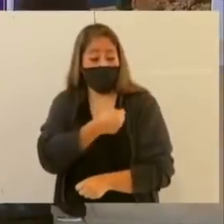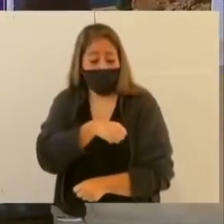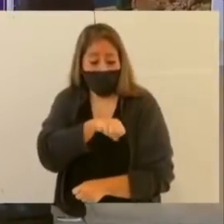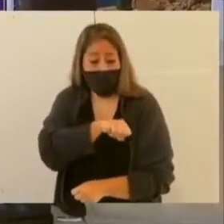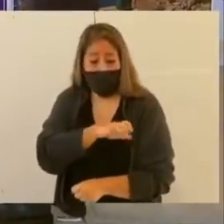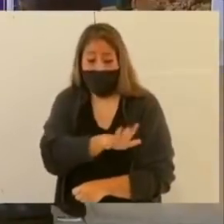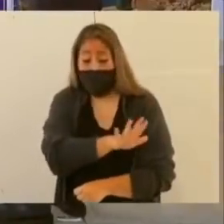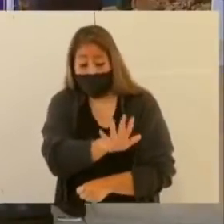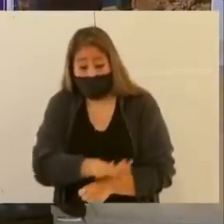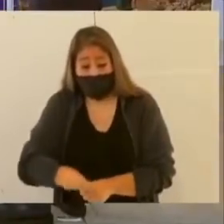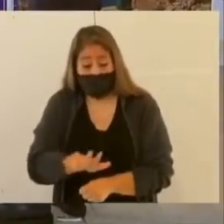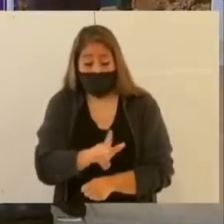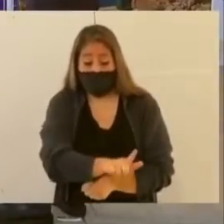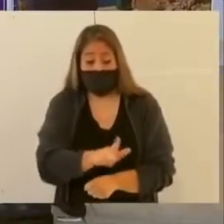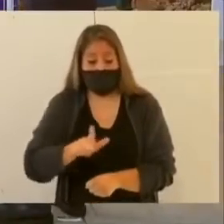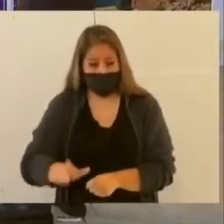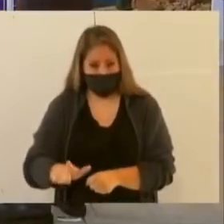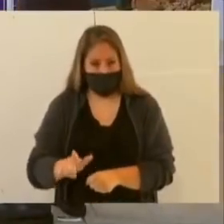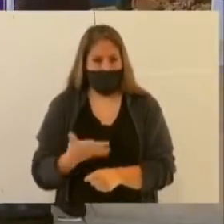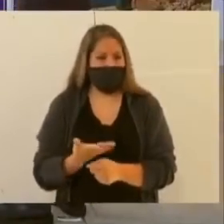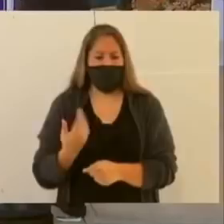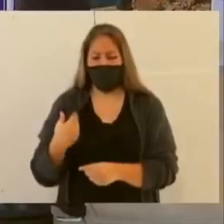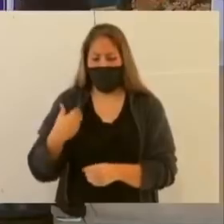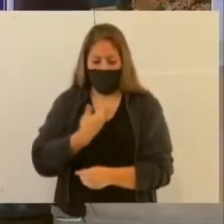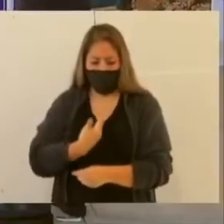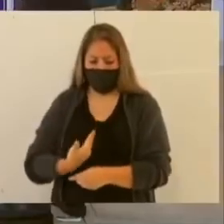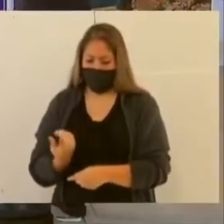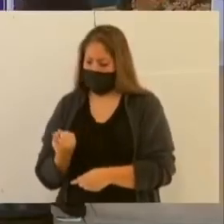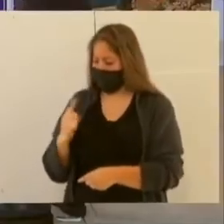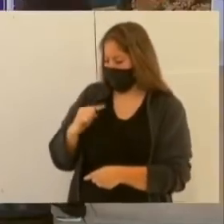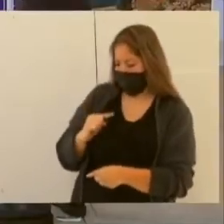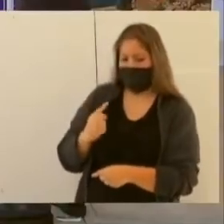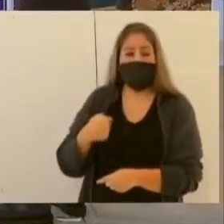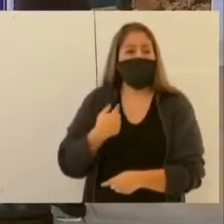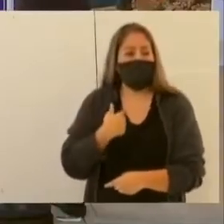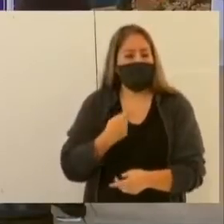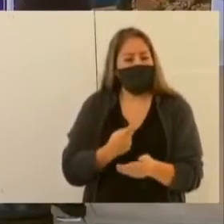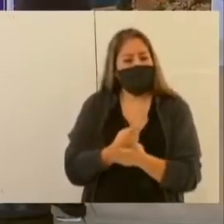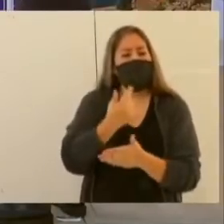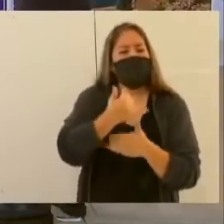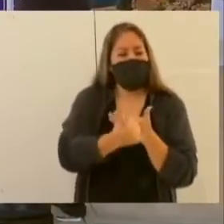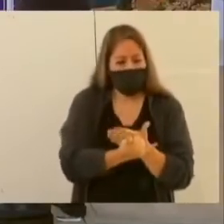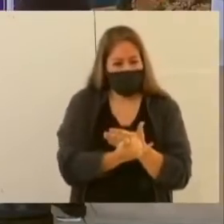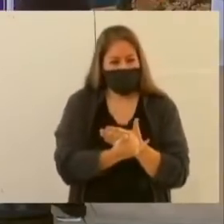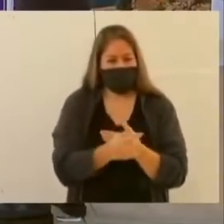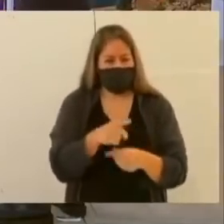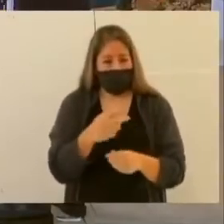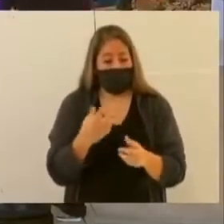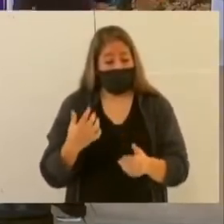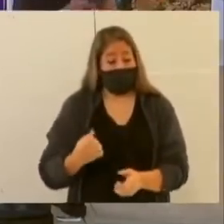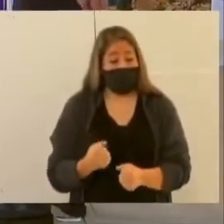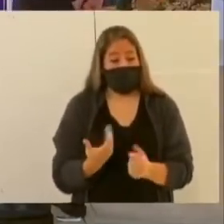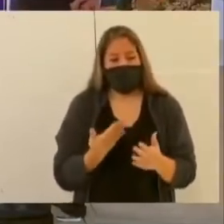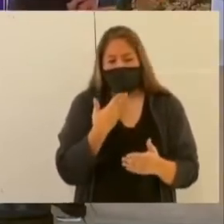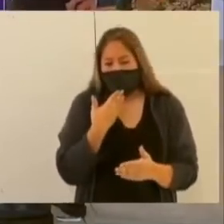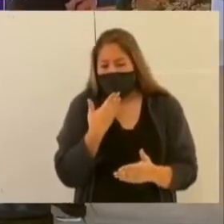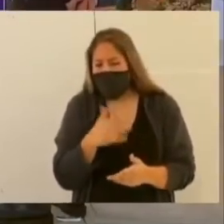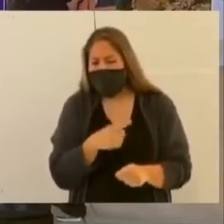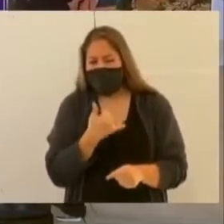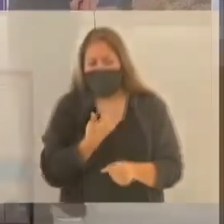integral. El señor presidente ha dado instrucciones de que este proyecto, para que tenga éxito, pues tiene